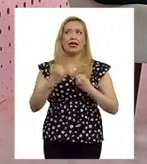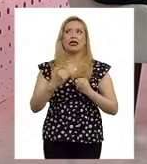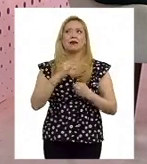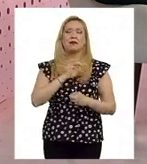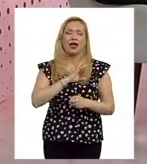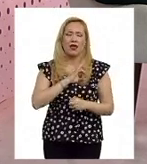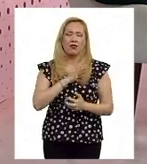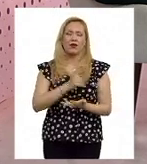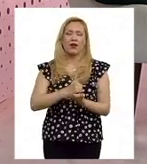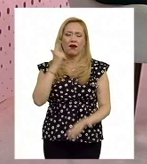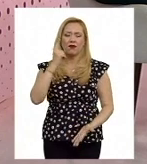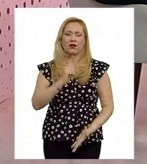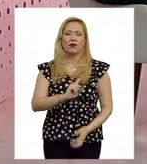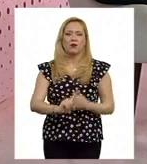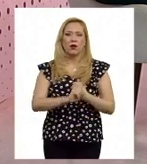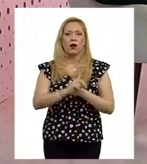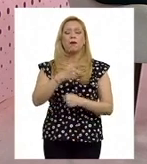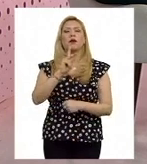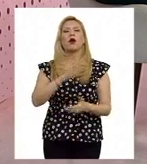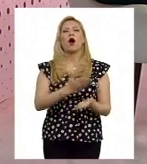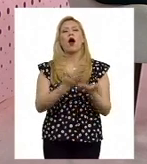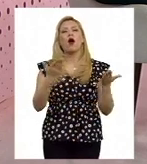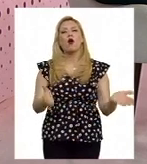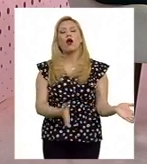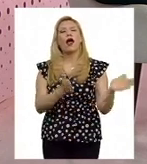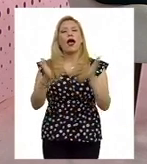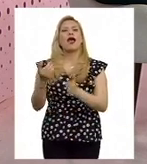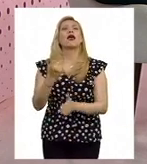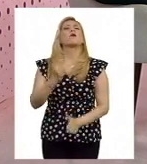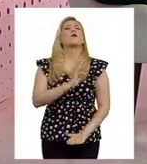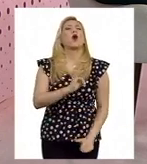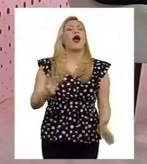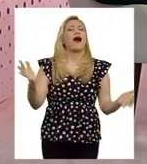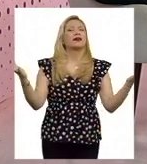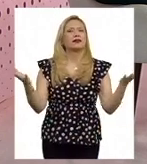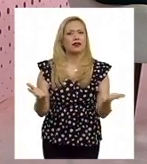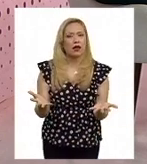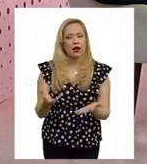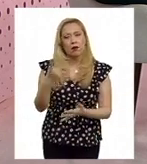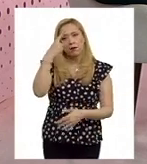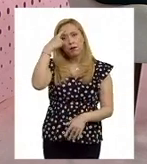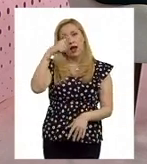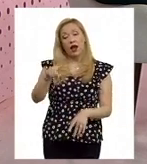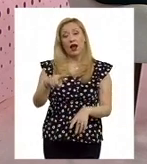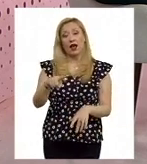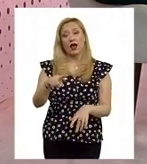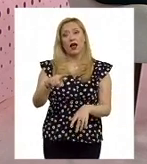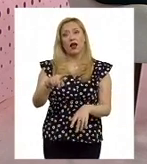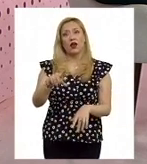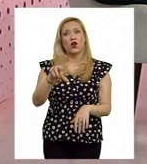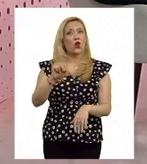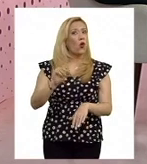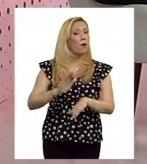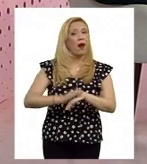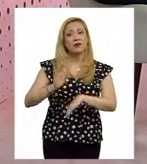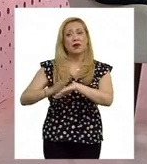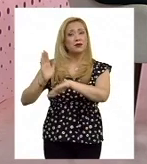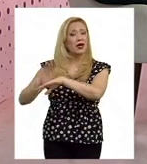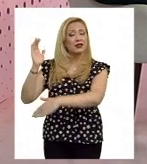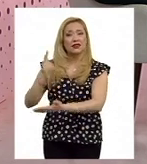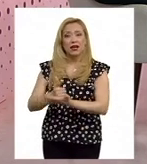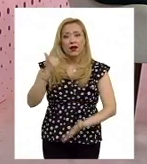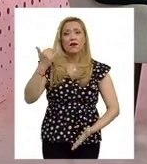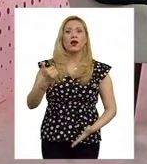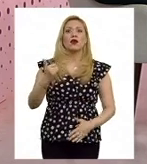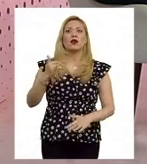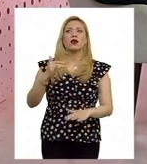hacer para aplicarnos en esta materia y que no haya estas afectaciones, pero también estas